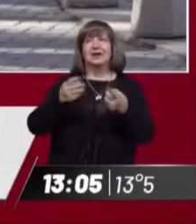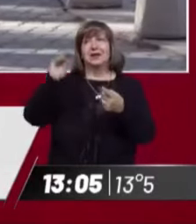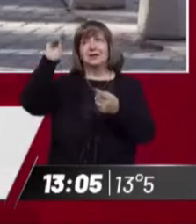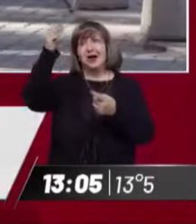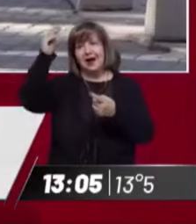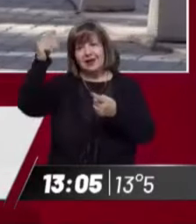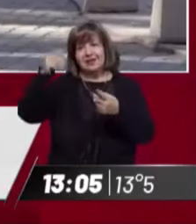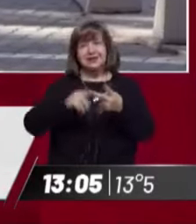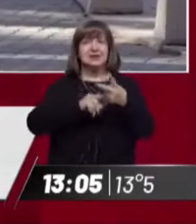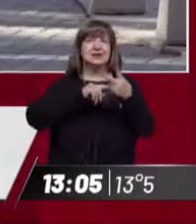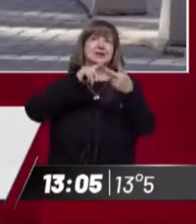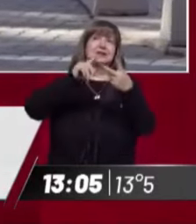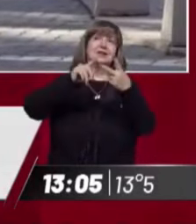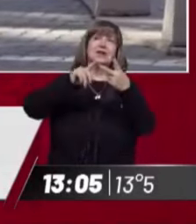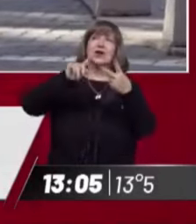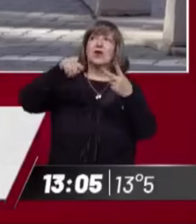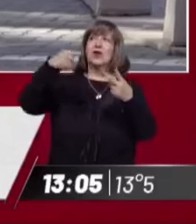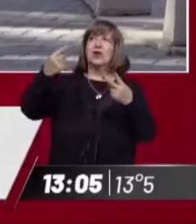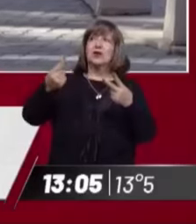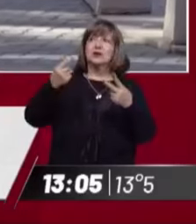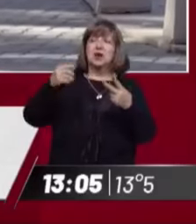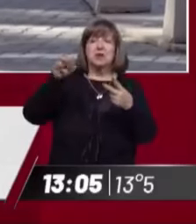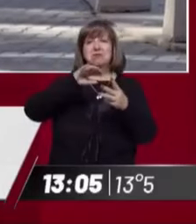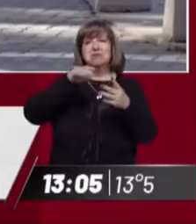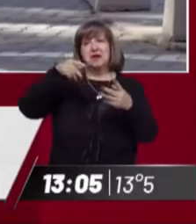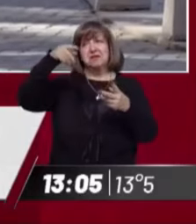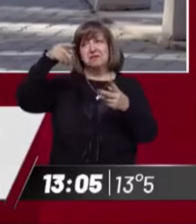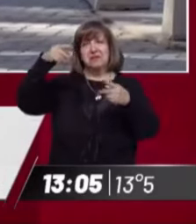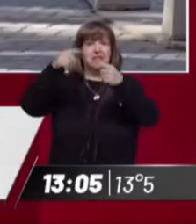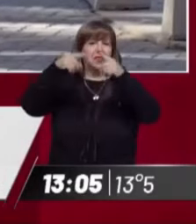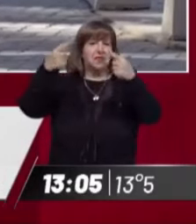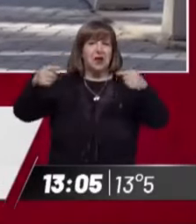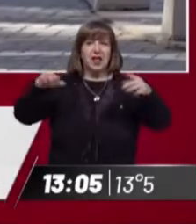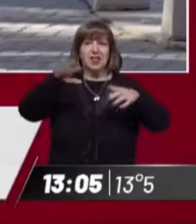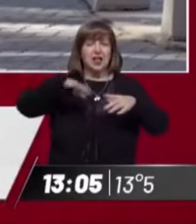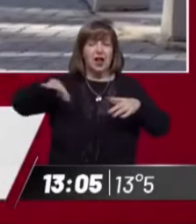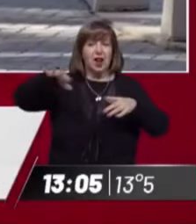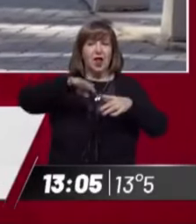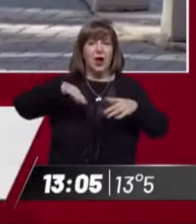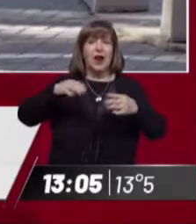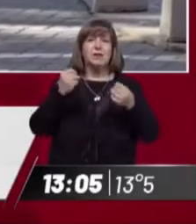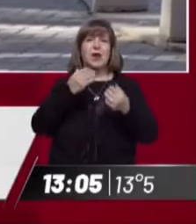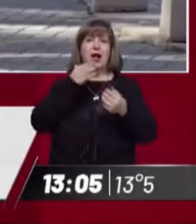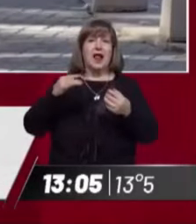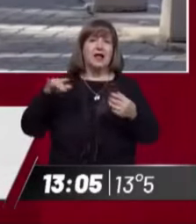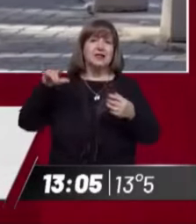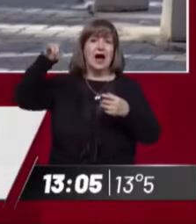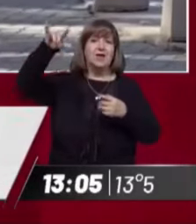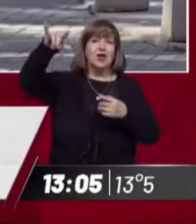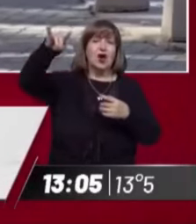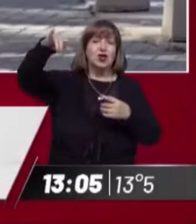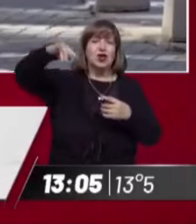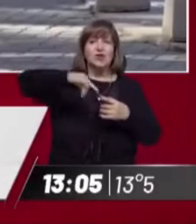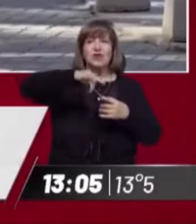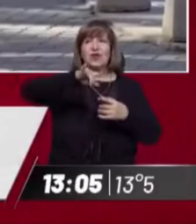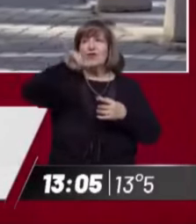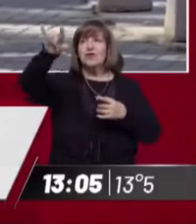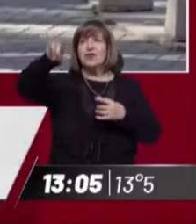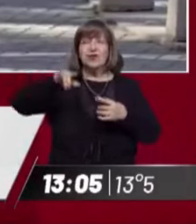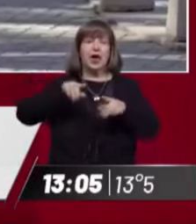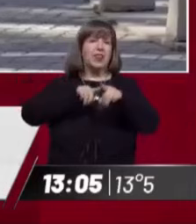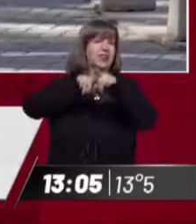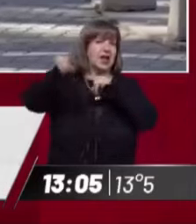de Brasil, que tengamos gente de distintos lugares, que gracias a la conectividad aérea, esto de estar con